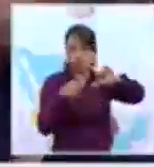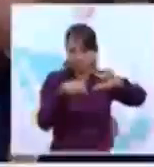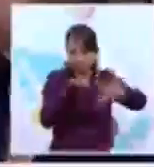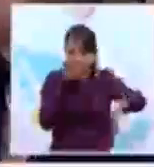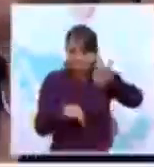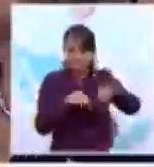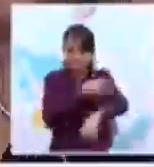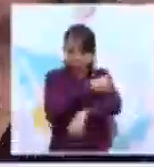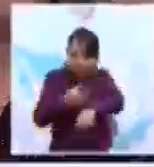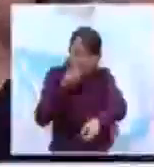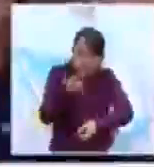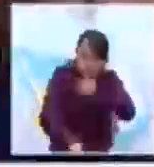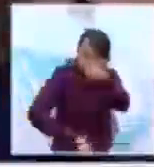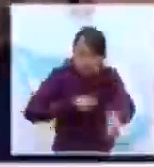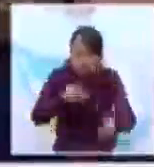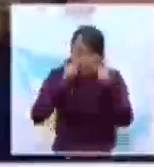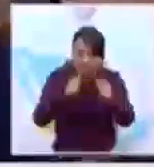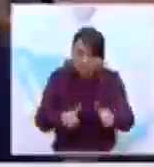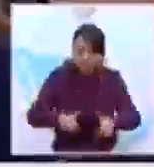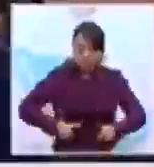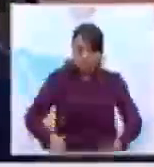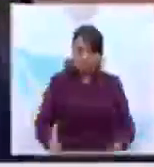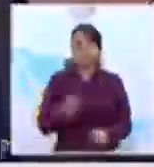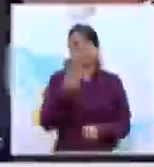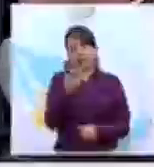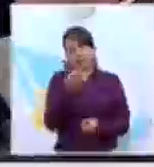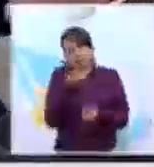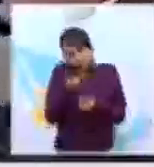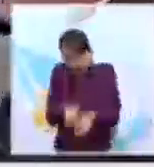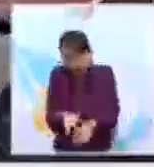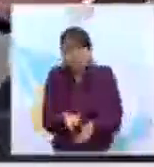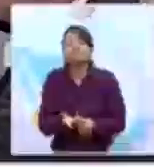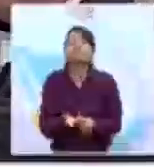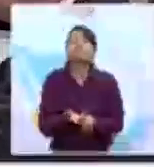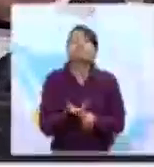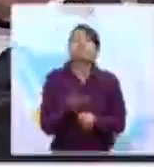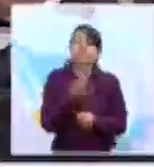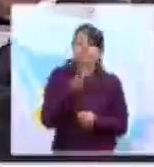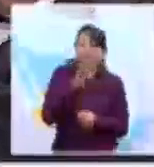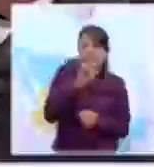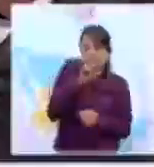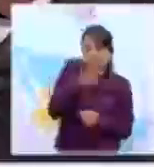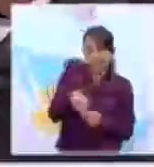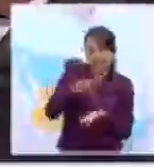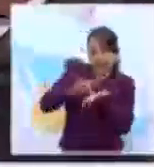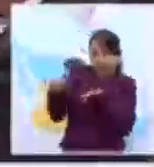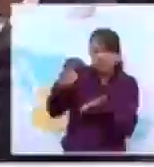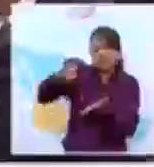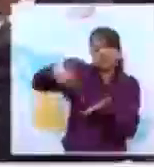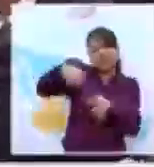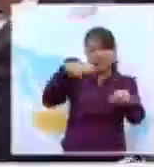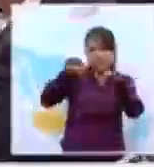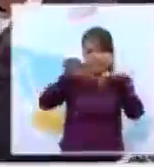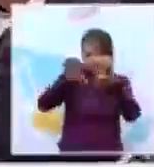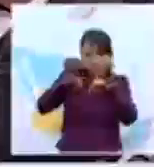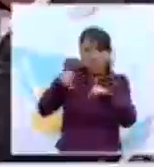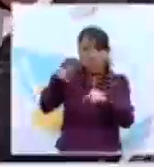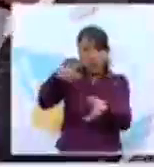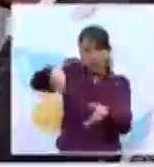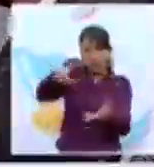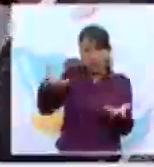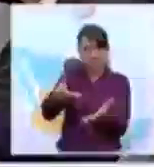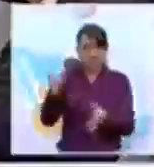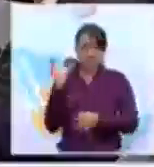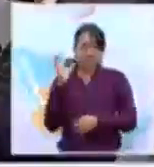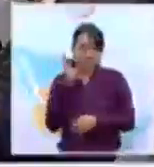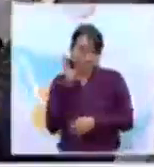debemos destacar, que yo creo que es una función muy importante del Senado y tal vez más de la Cámara de